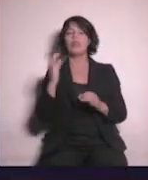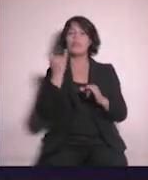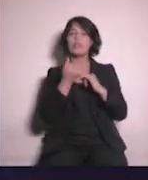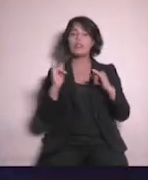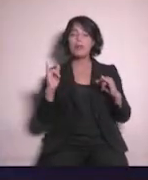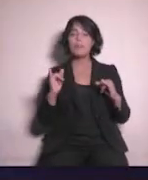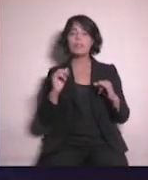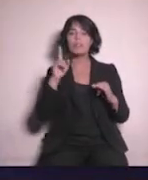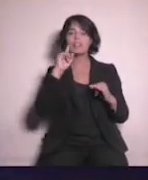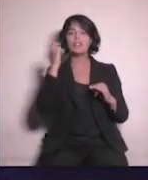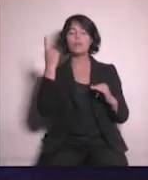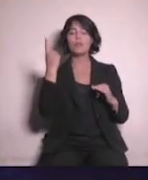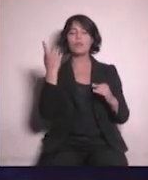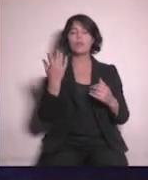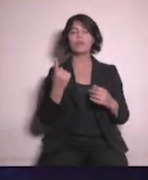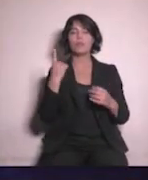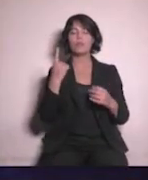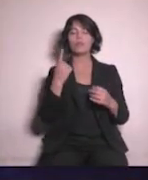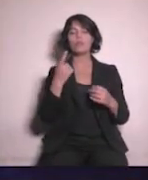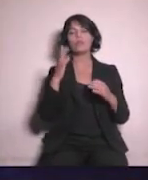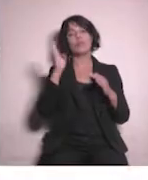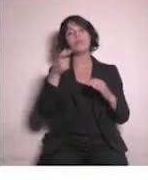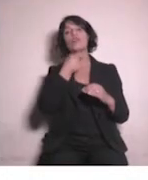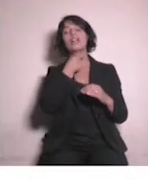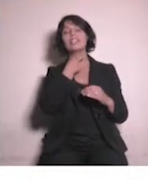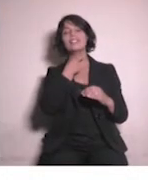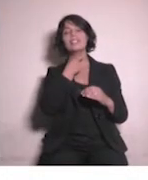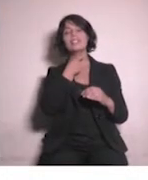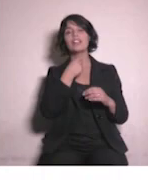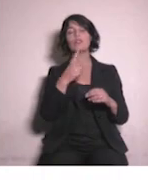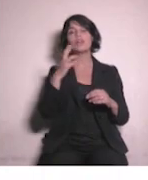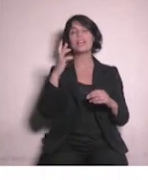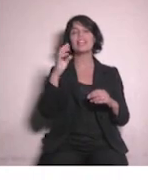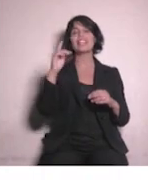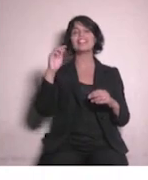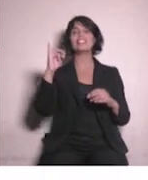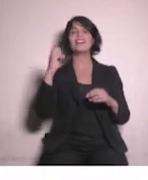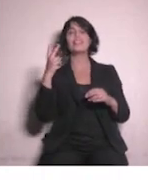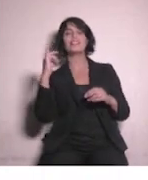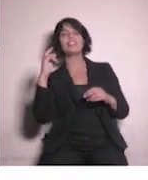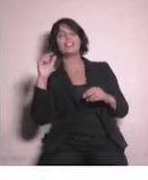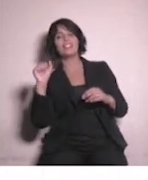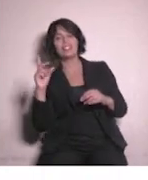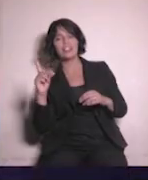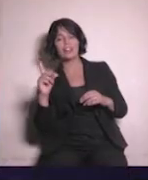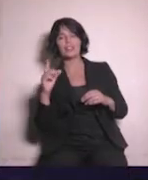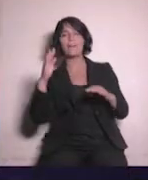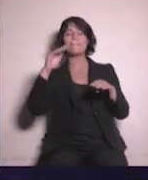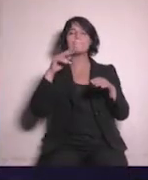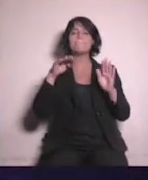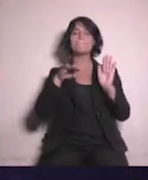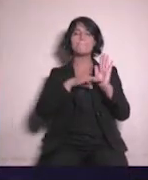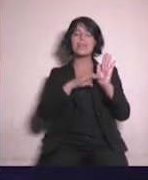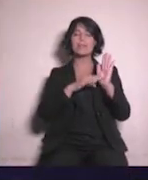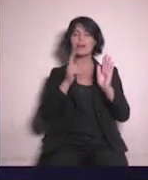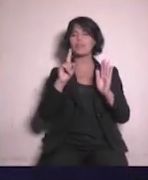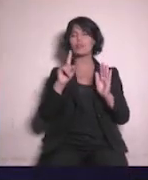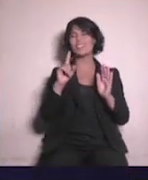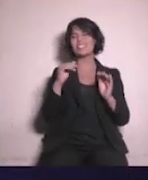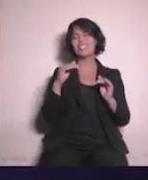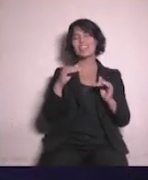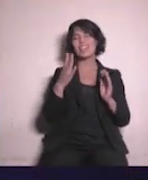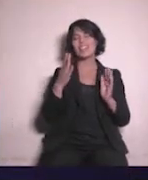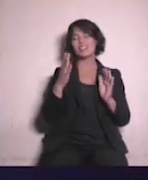Finalmente, tenemos que garantizar una rentabilidad mínima. Esa rentabilidad mínima no es una rentabilidad absoluta.